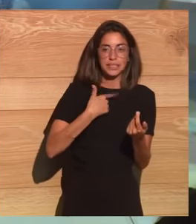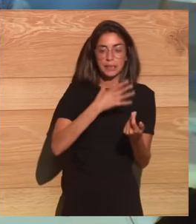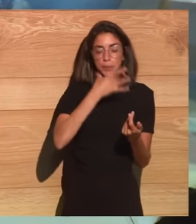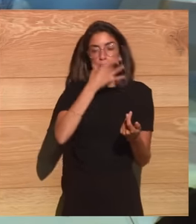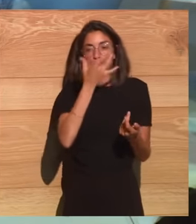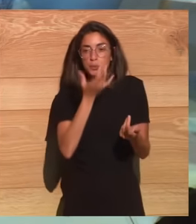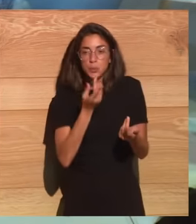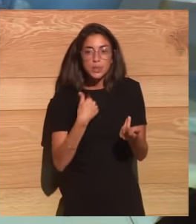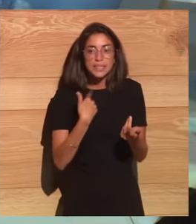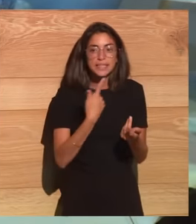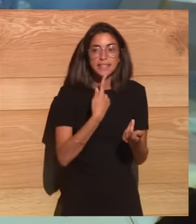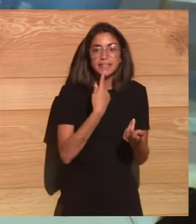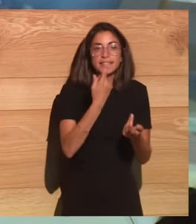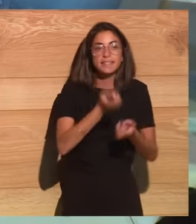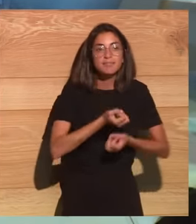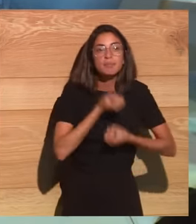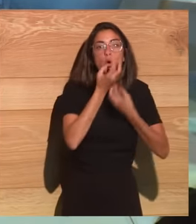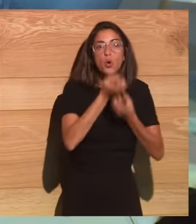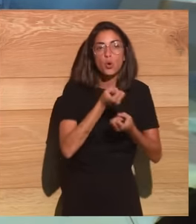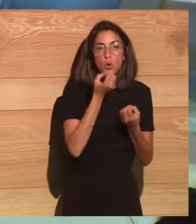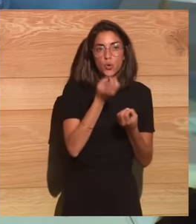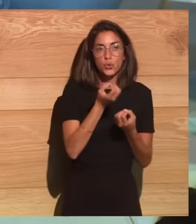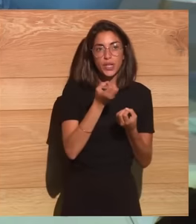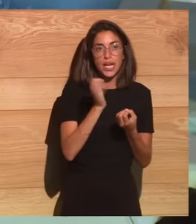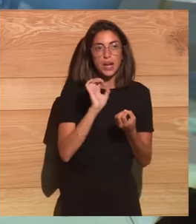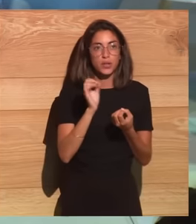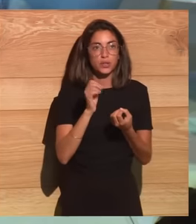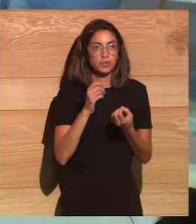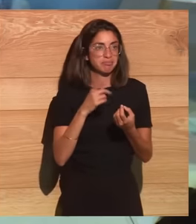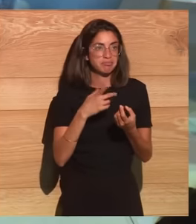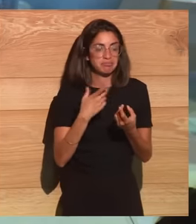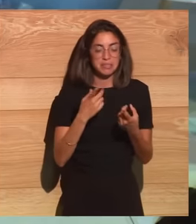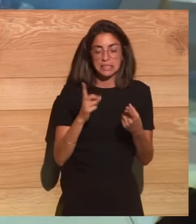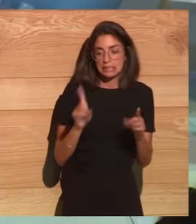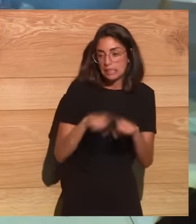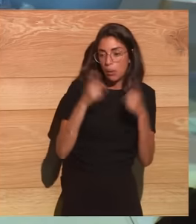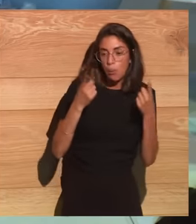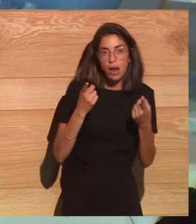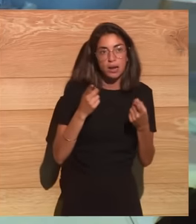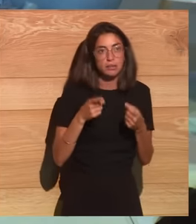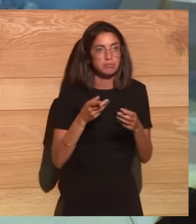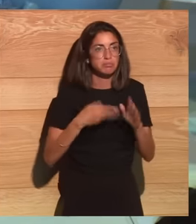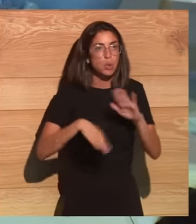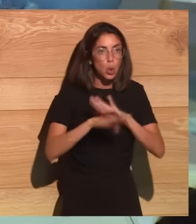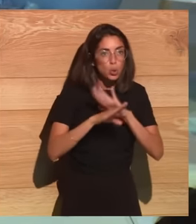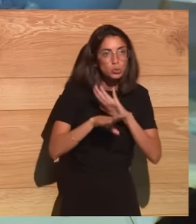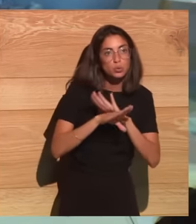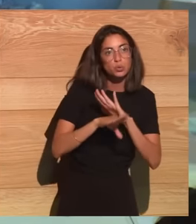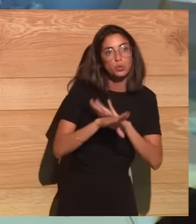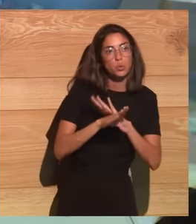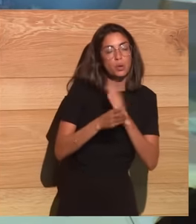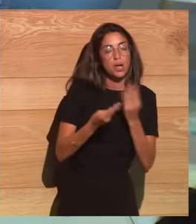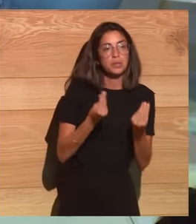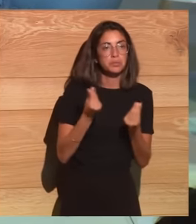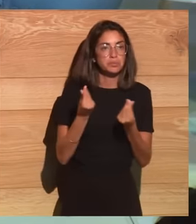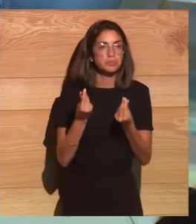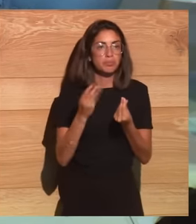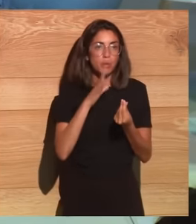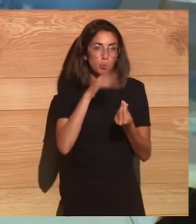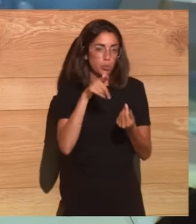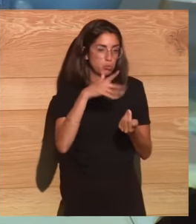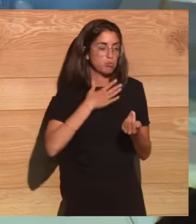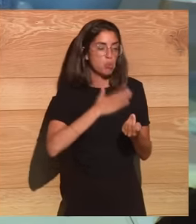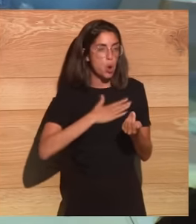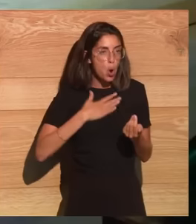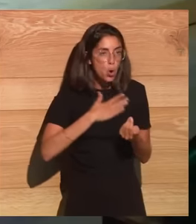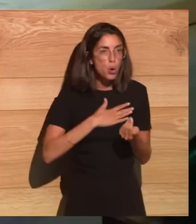determinadas revelaciones o reflexiones y que decides ponerte orejeras y tirar adelante porque en tu covacha te lo puedes permitir y después ya